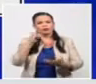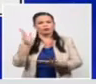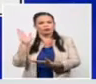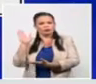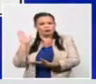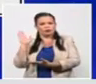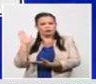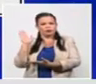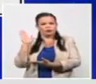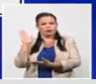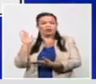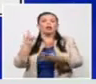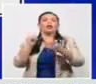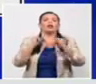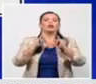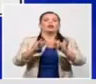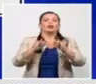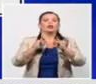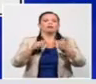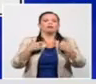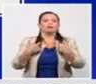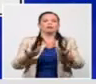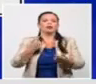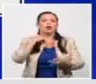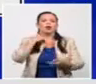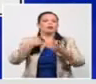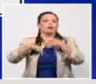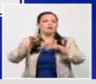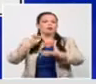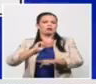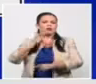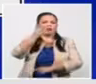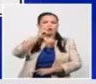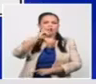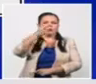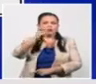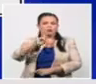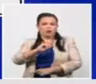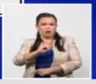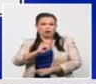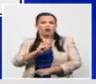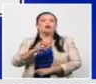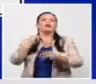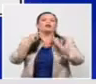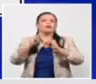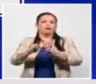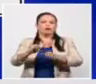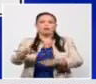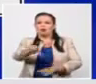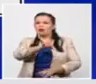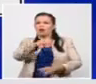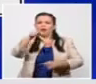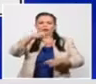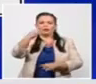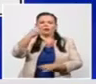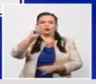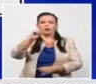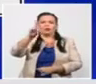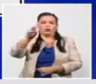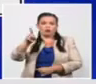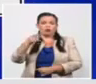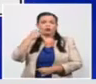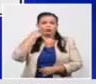año 2020, los casos del 2021. Dese cuenta que durante todo el año